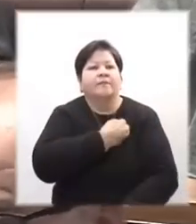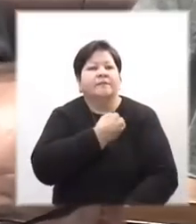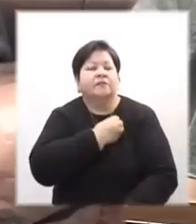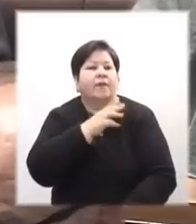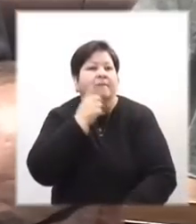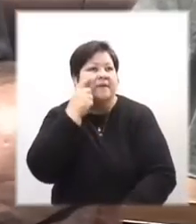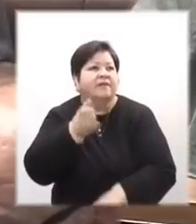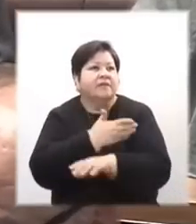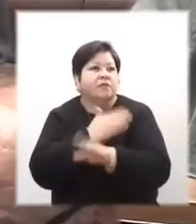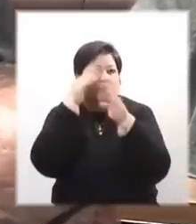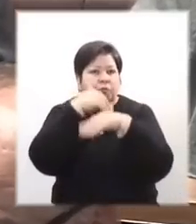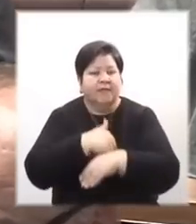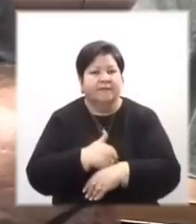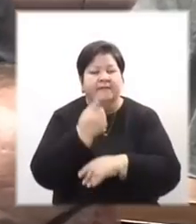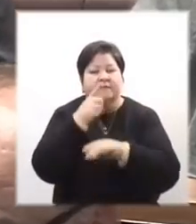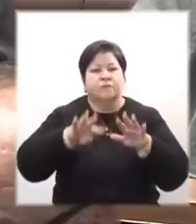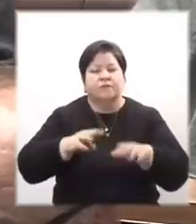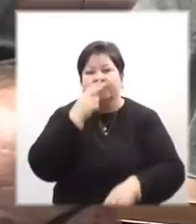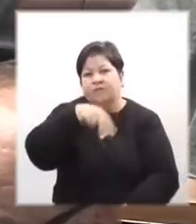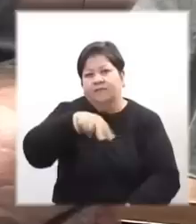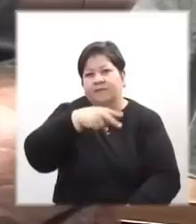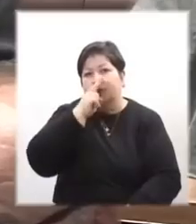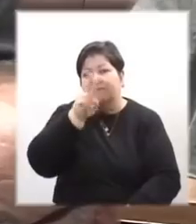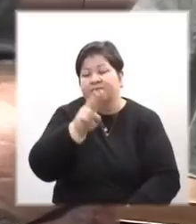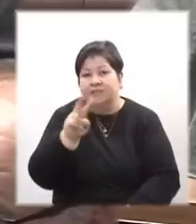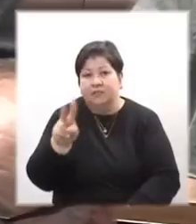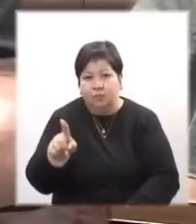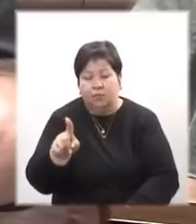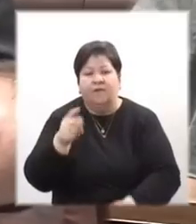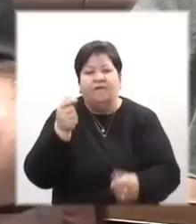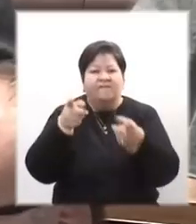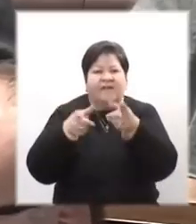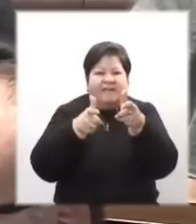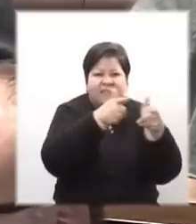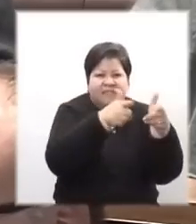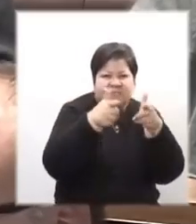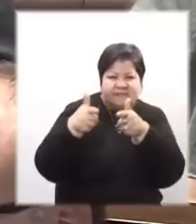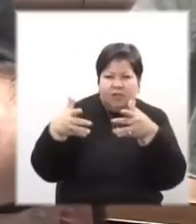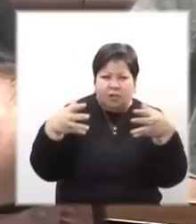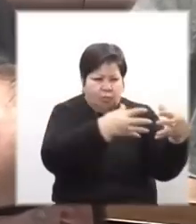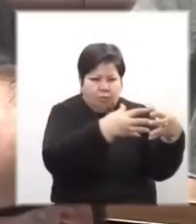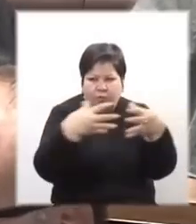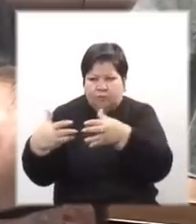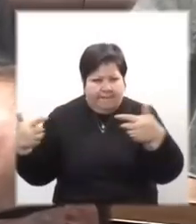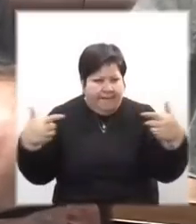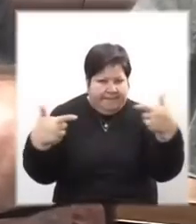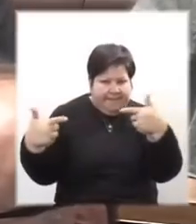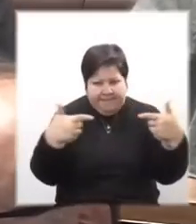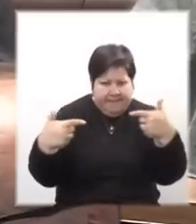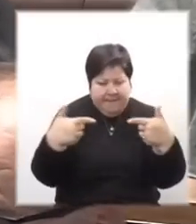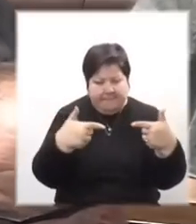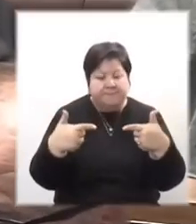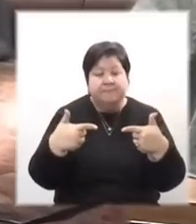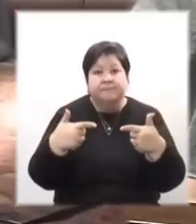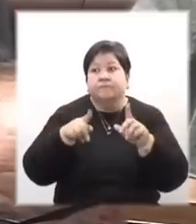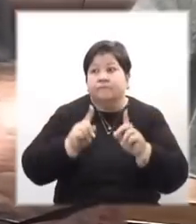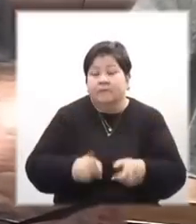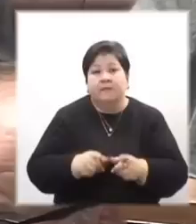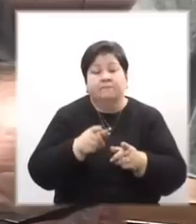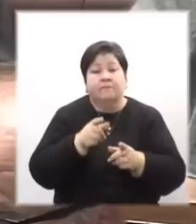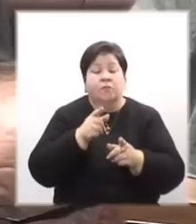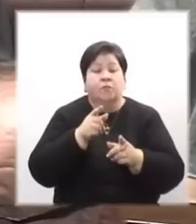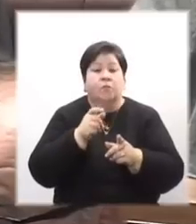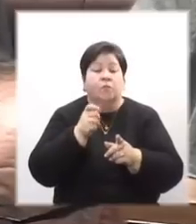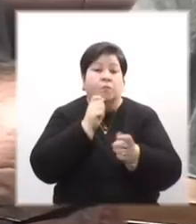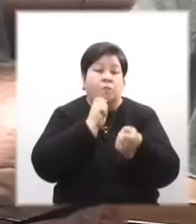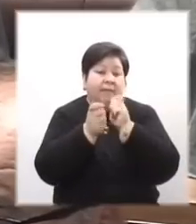se pueden prevenir, lo dijo el 19 de noviembre del 2021 tras una balacera entre grupos criminales. Sostuvo en una nota para El Observador que